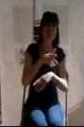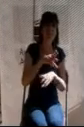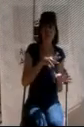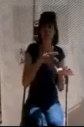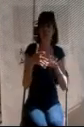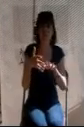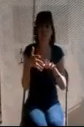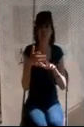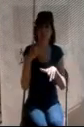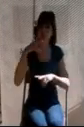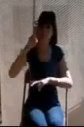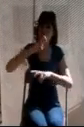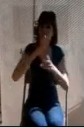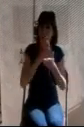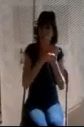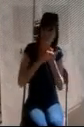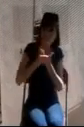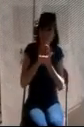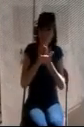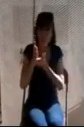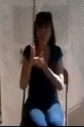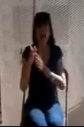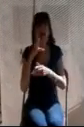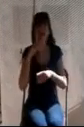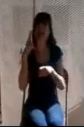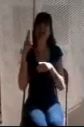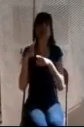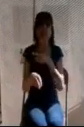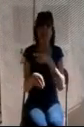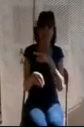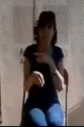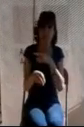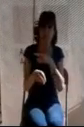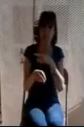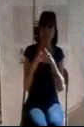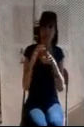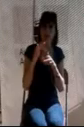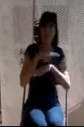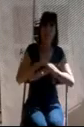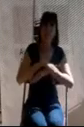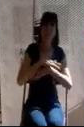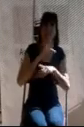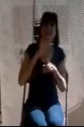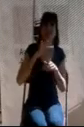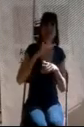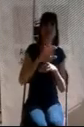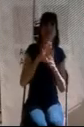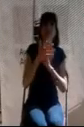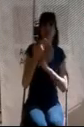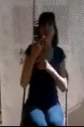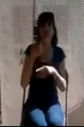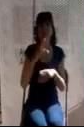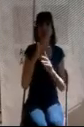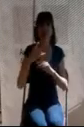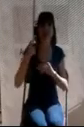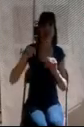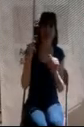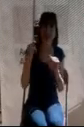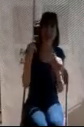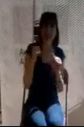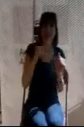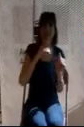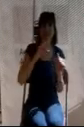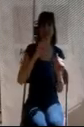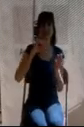lo que hacemos es buscar vericuetos para evitar el Estado de Derecho. Y no me hablen aquí de Escocia o de Irak o